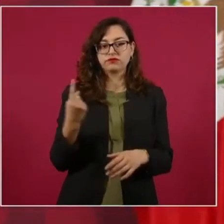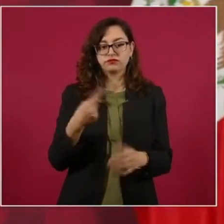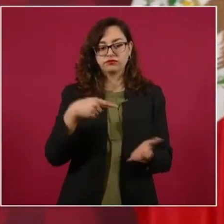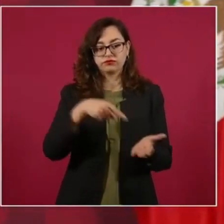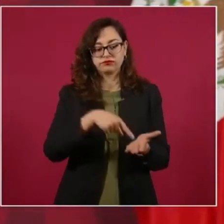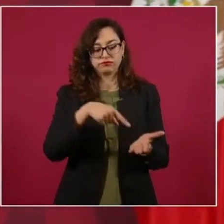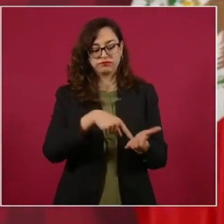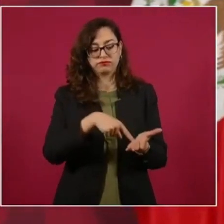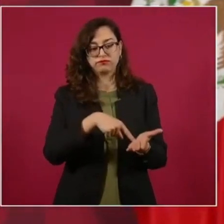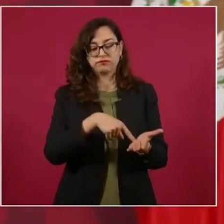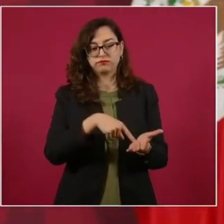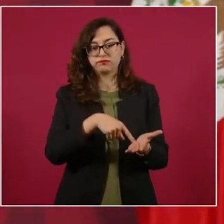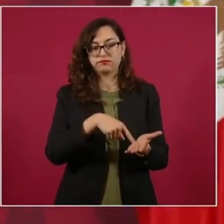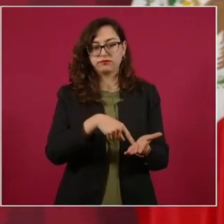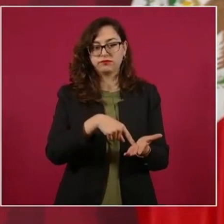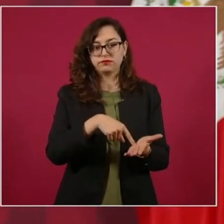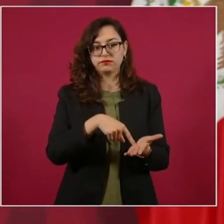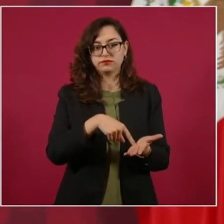autorizar